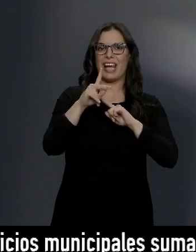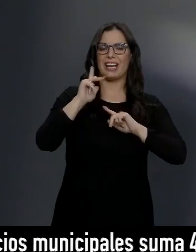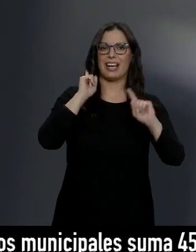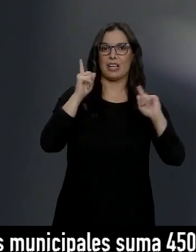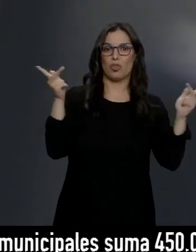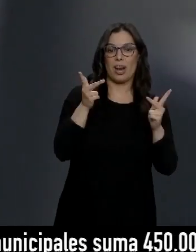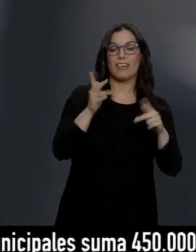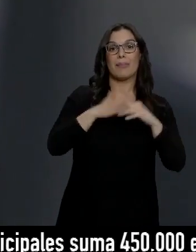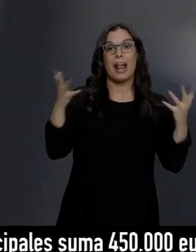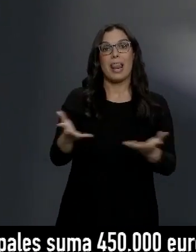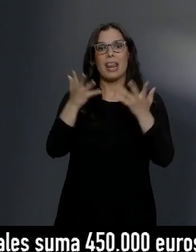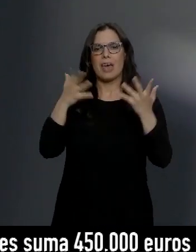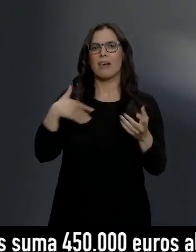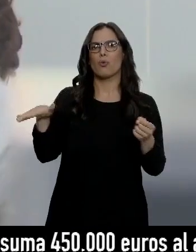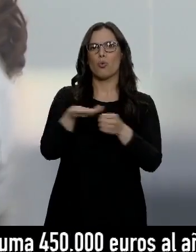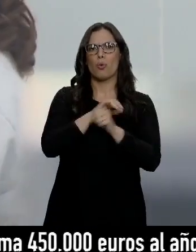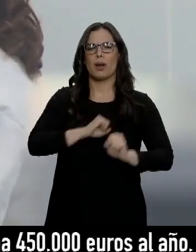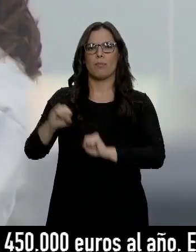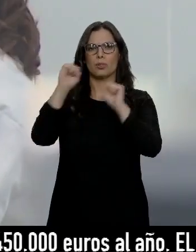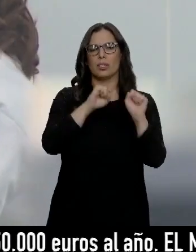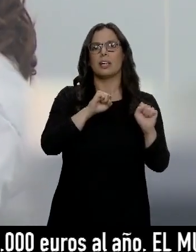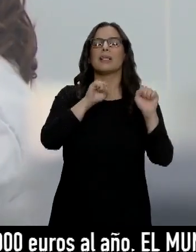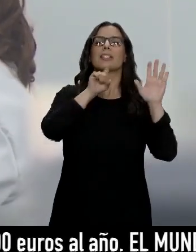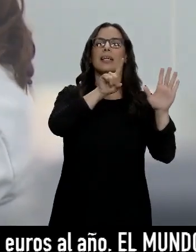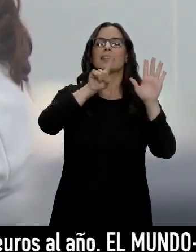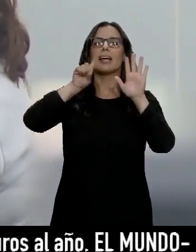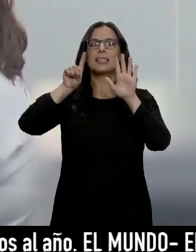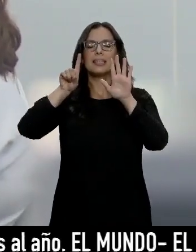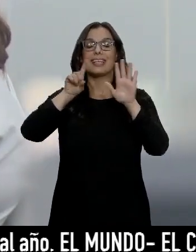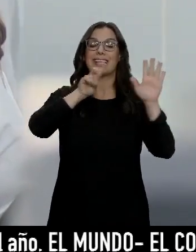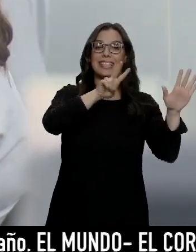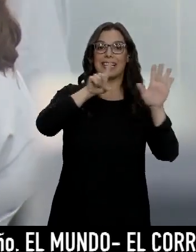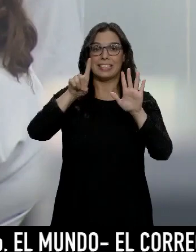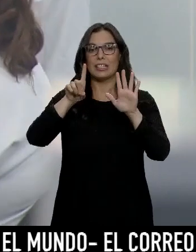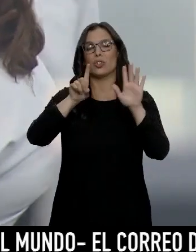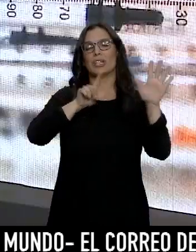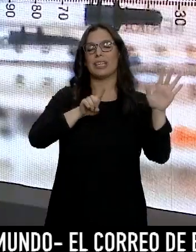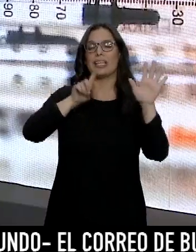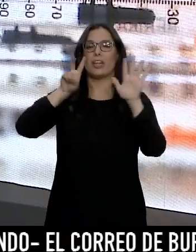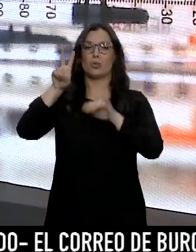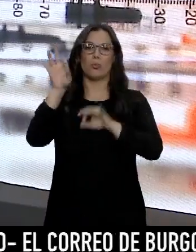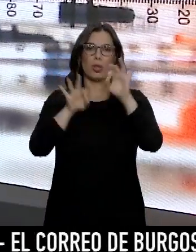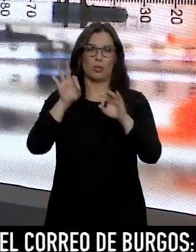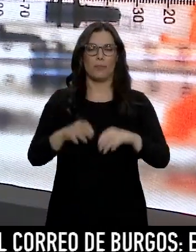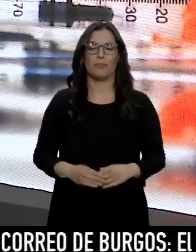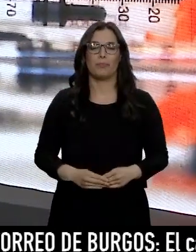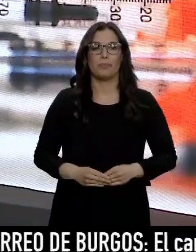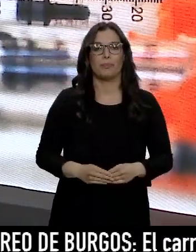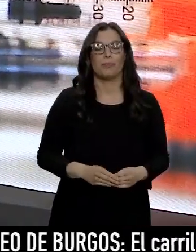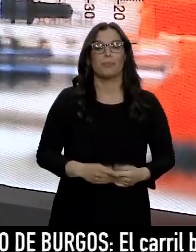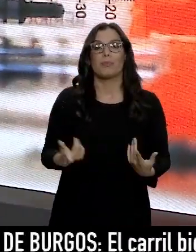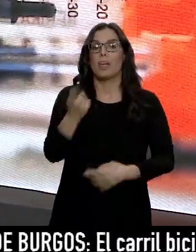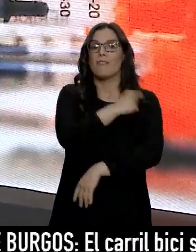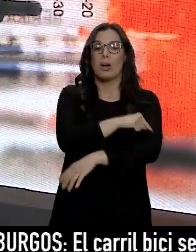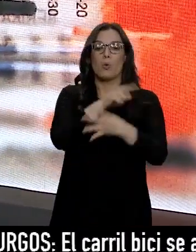los casos leves se sitúa entre el 66 y el 72%. Sea cual sea la vacuna